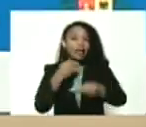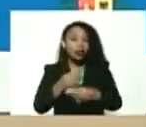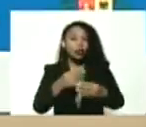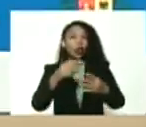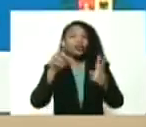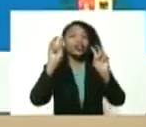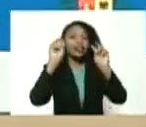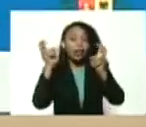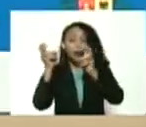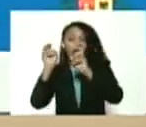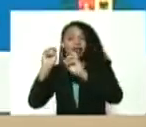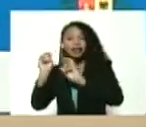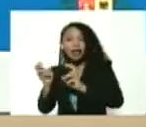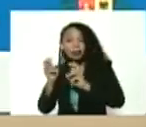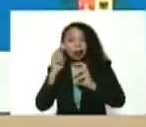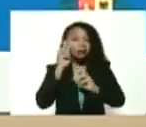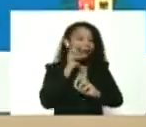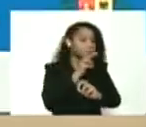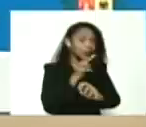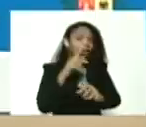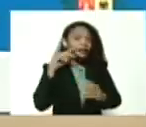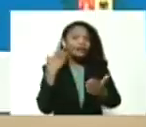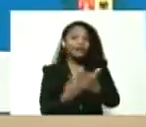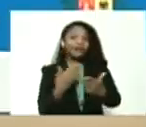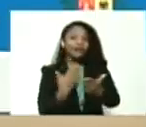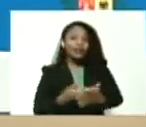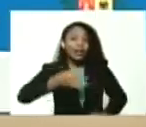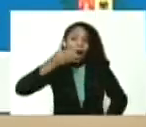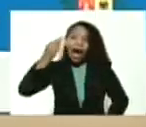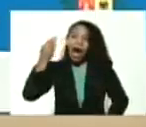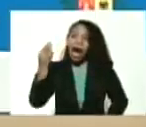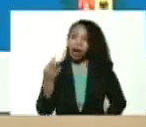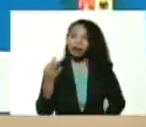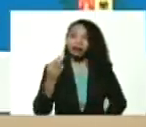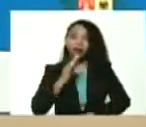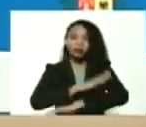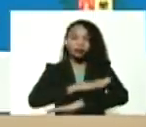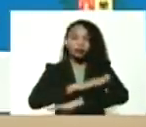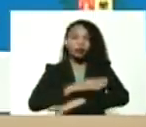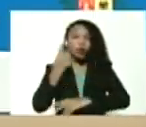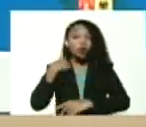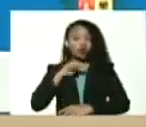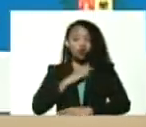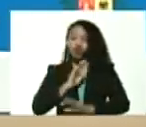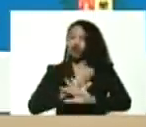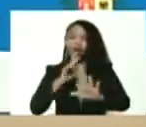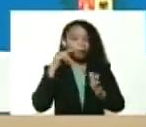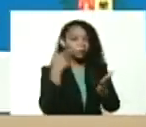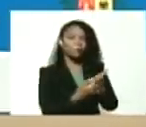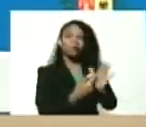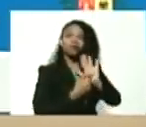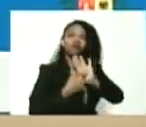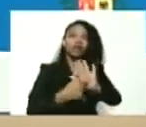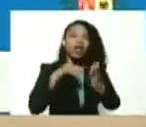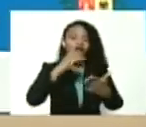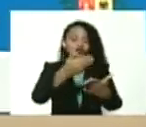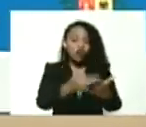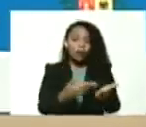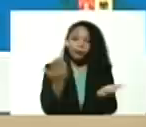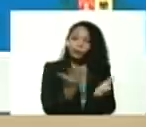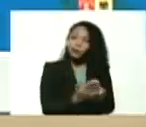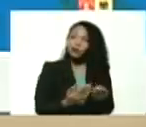caso, basado en la realidad, basado en hechos. Pero hemos demostrado con el informe que se